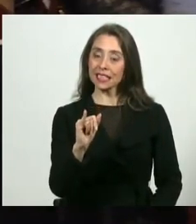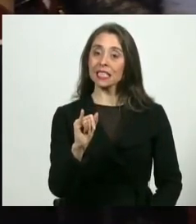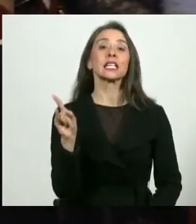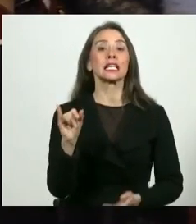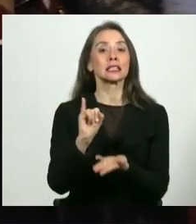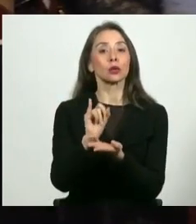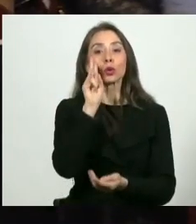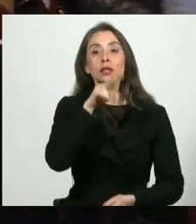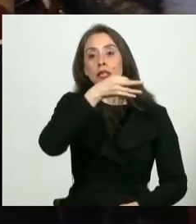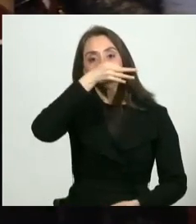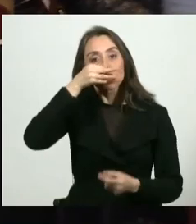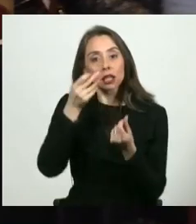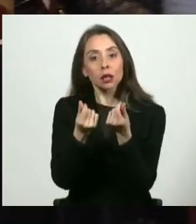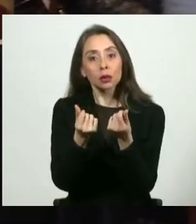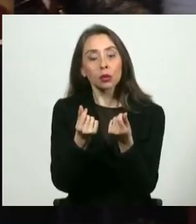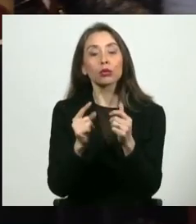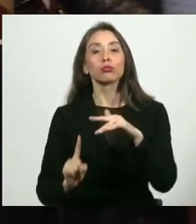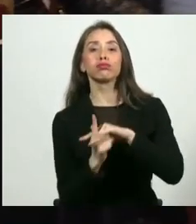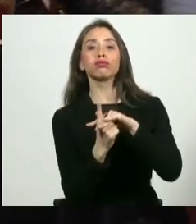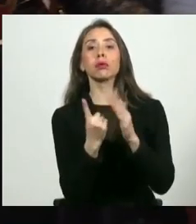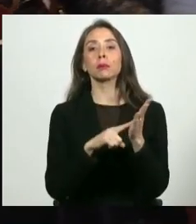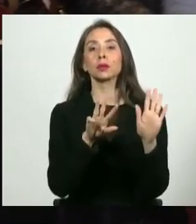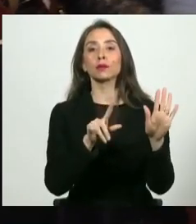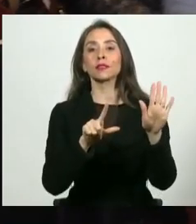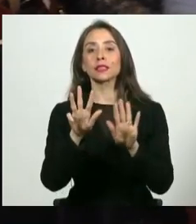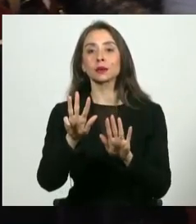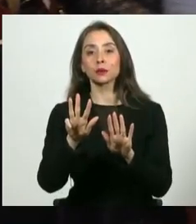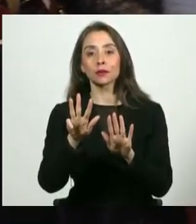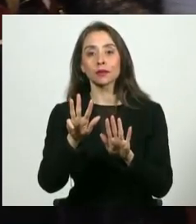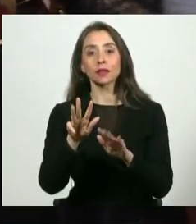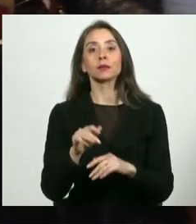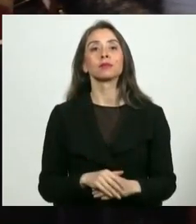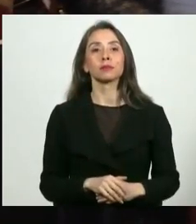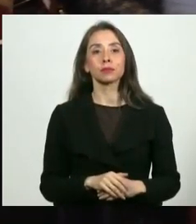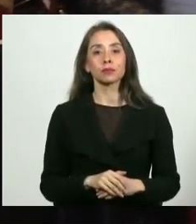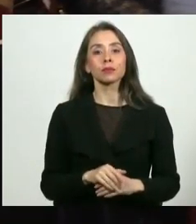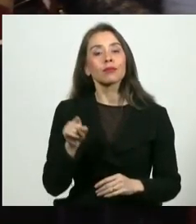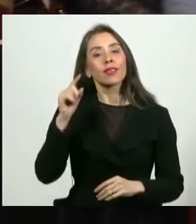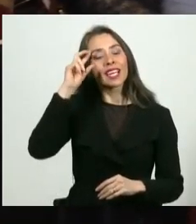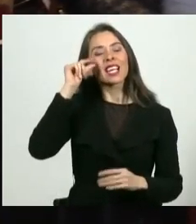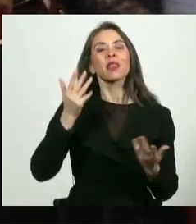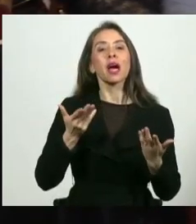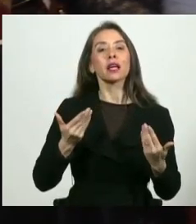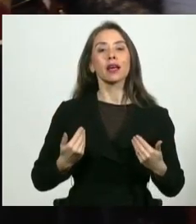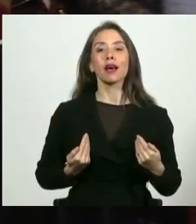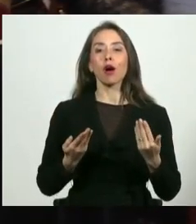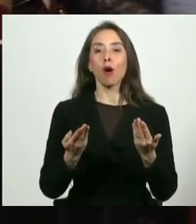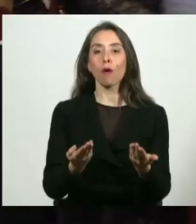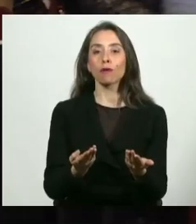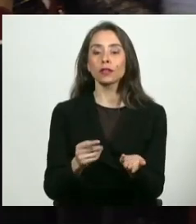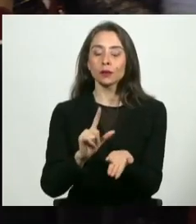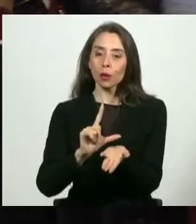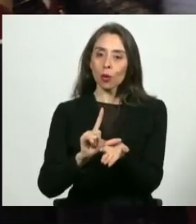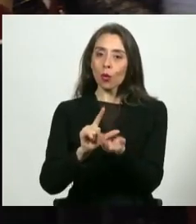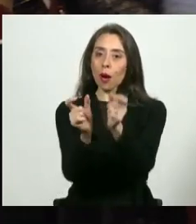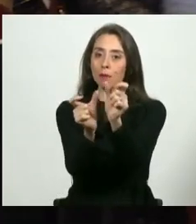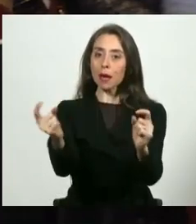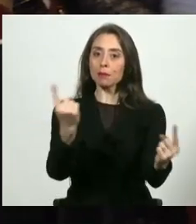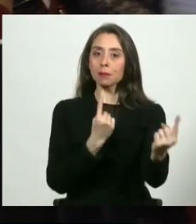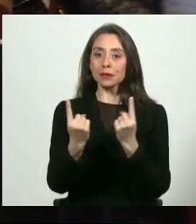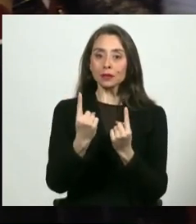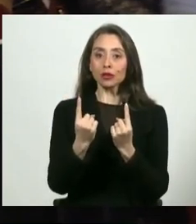lucro que nace en el año 79 bajo la idea de ofrecer instancias de rehabilitación